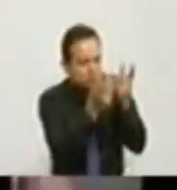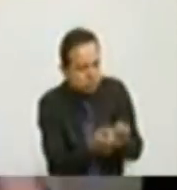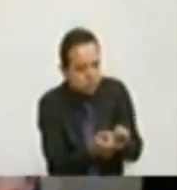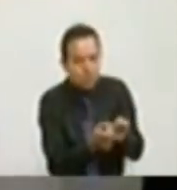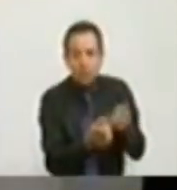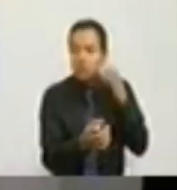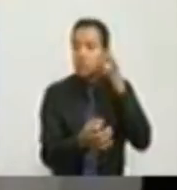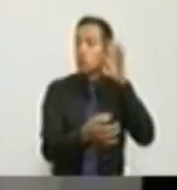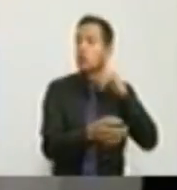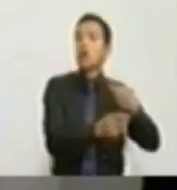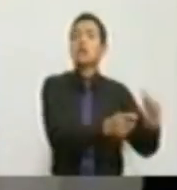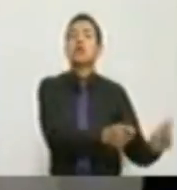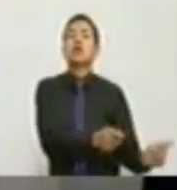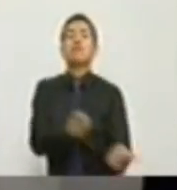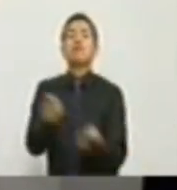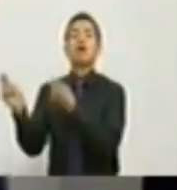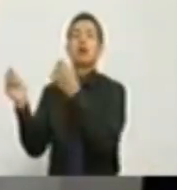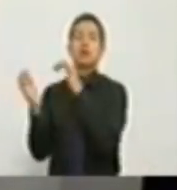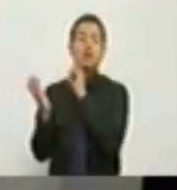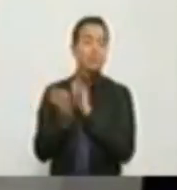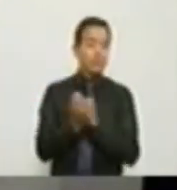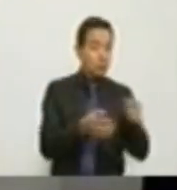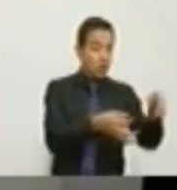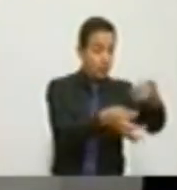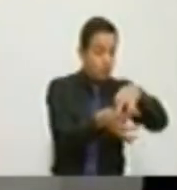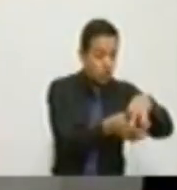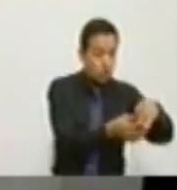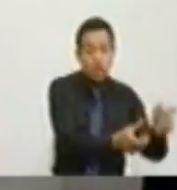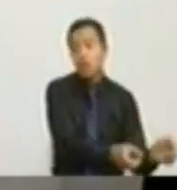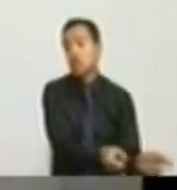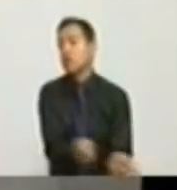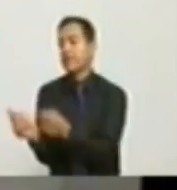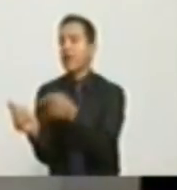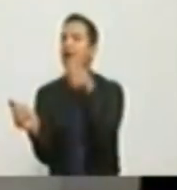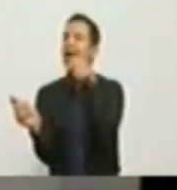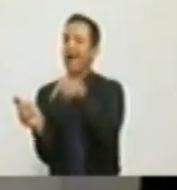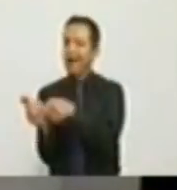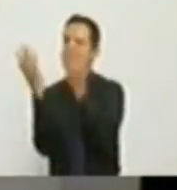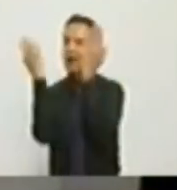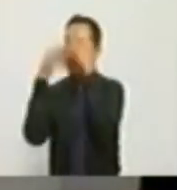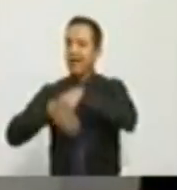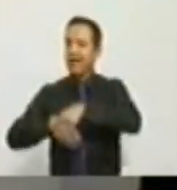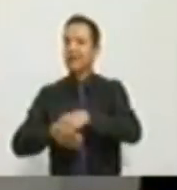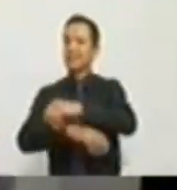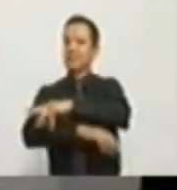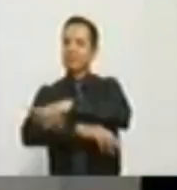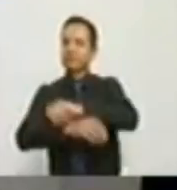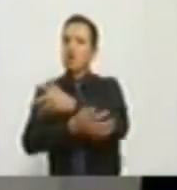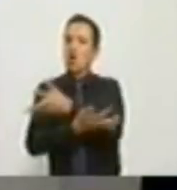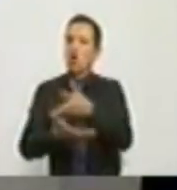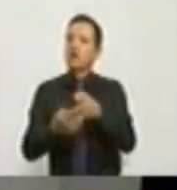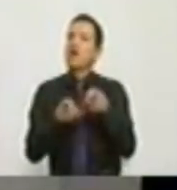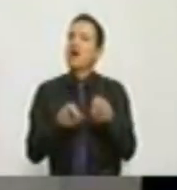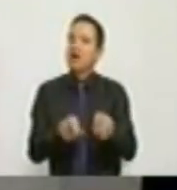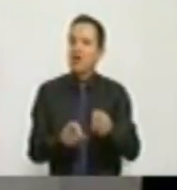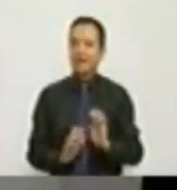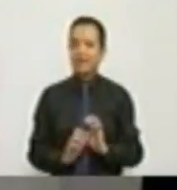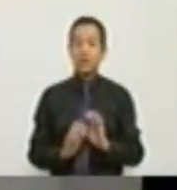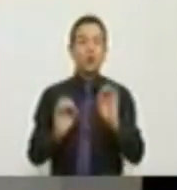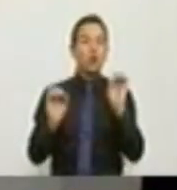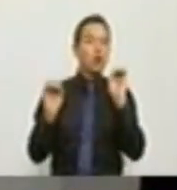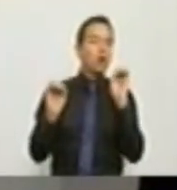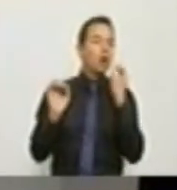que transportar todo ese material electoral, que ahí es donde se presentan grandes complicaciones? ¿Qué tal que